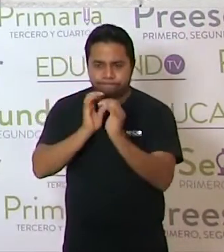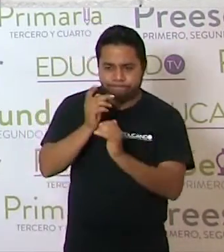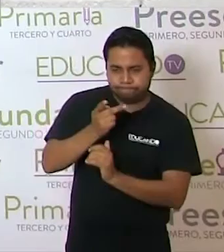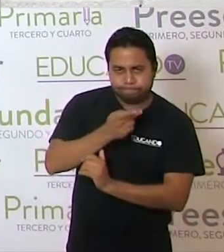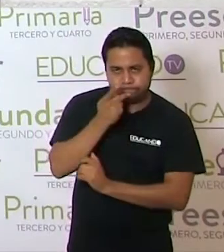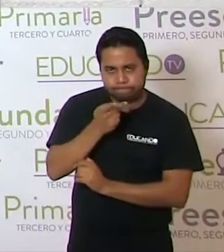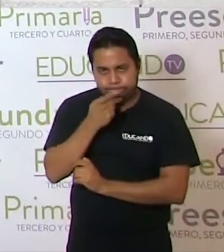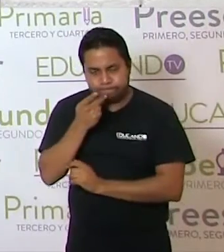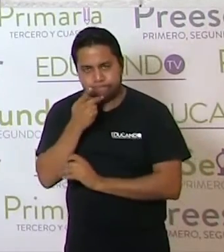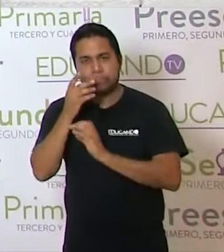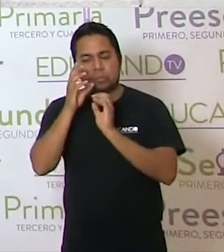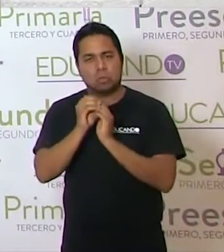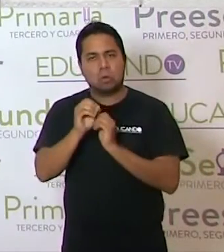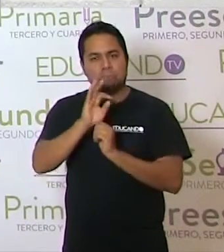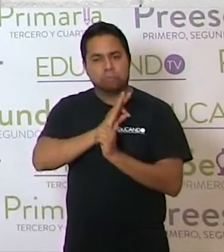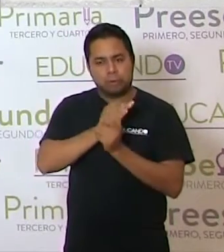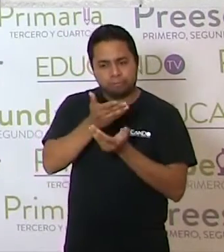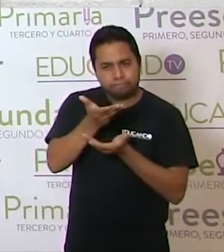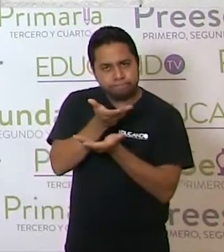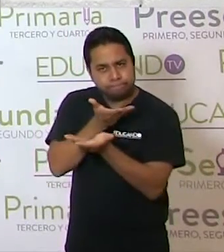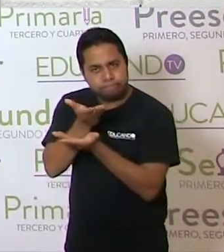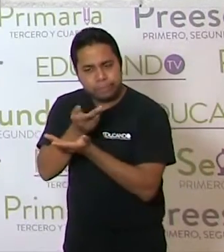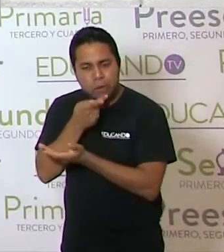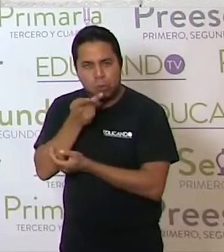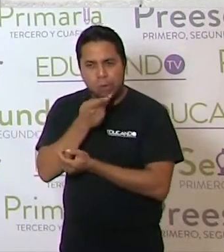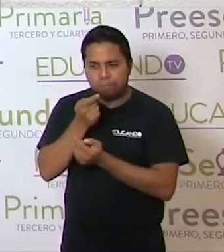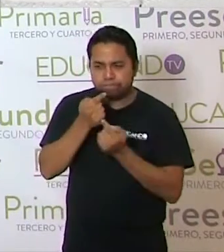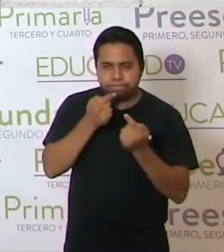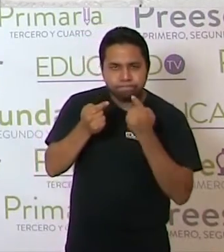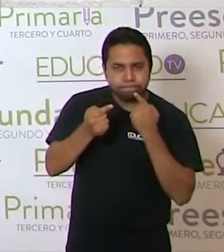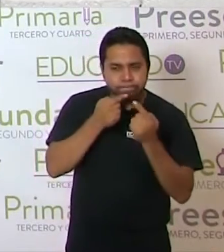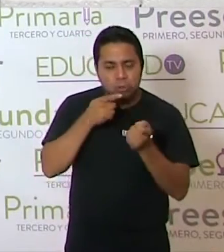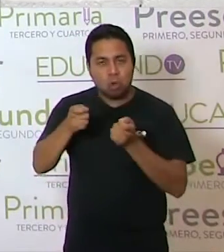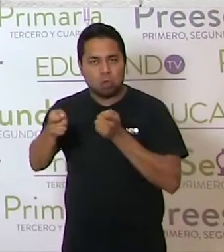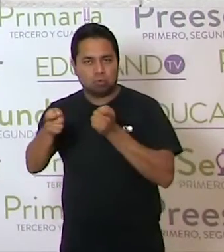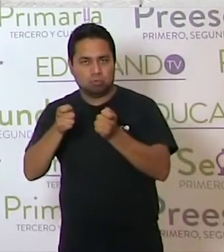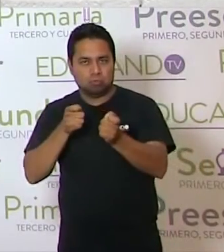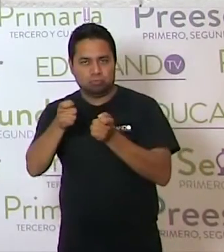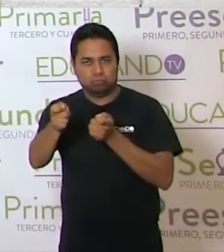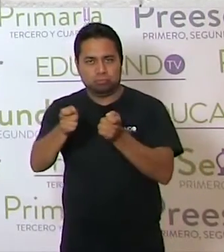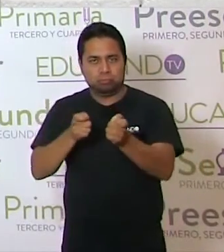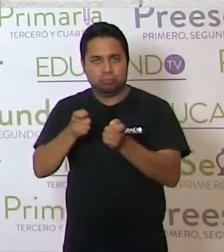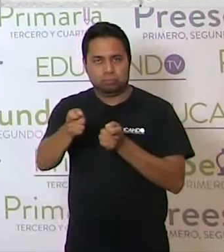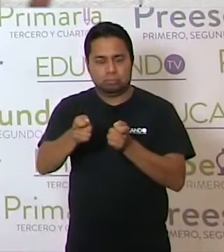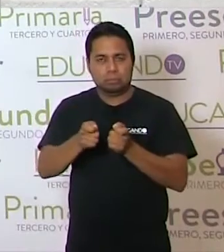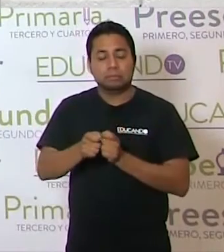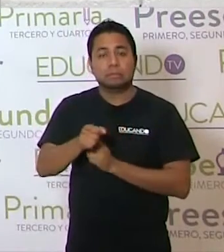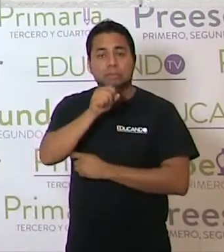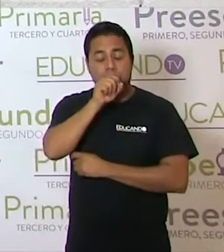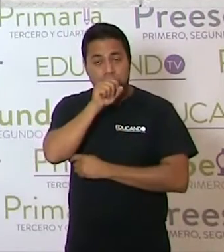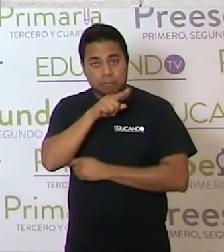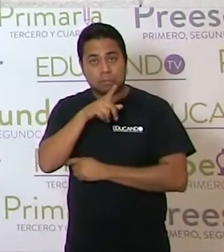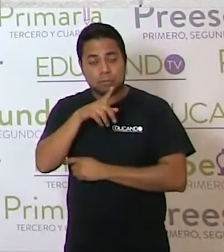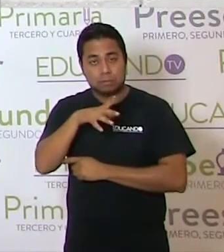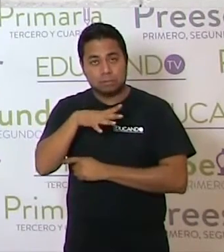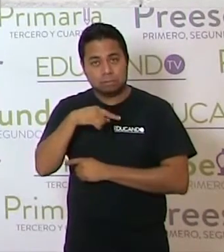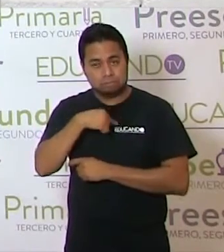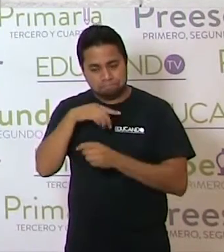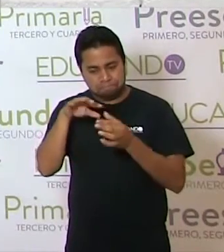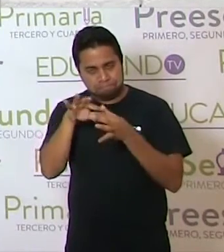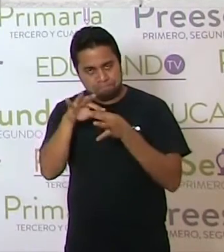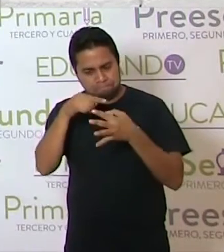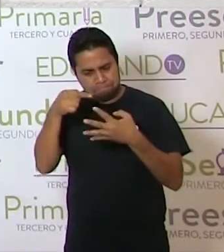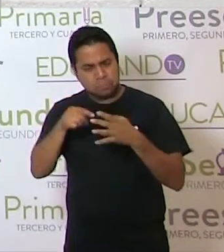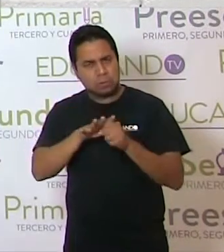o de una interacción oral controlada también vimos algunas características del